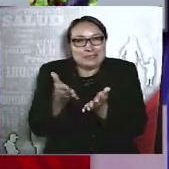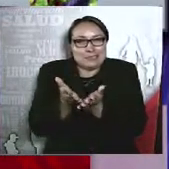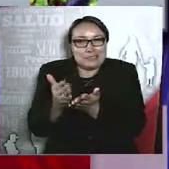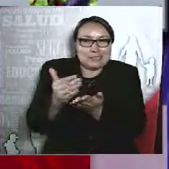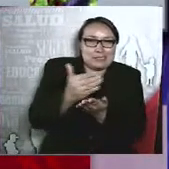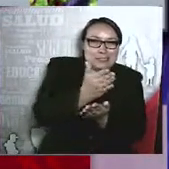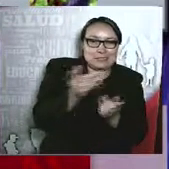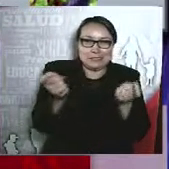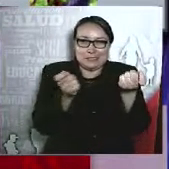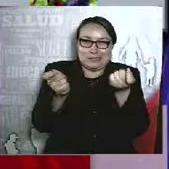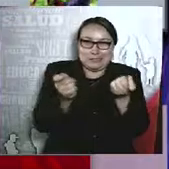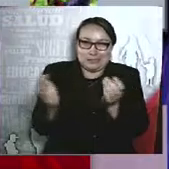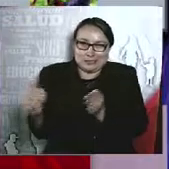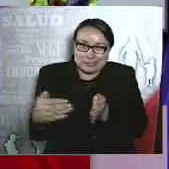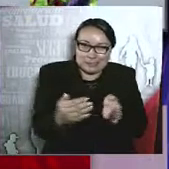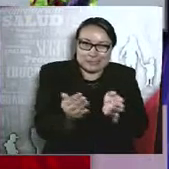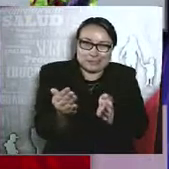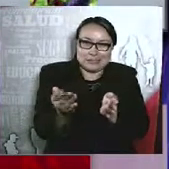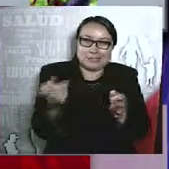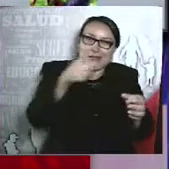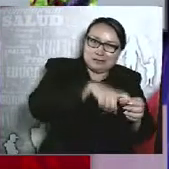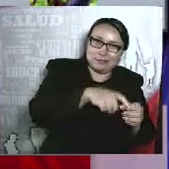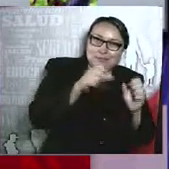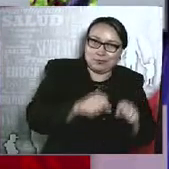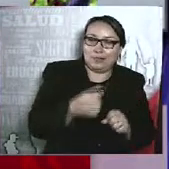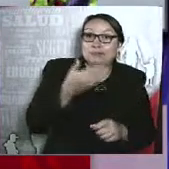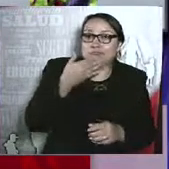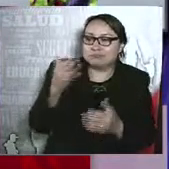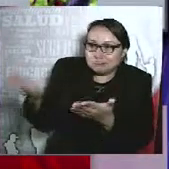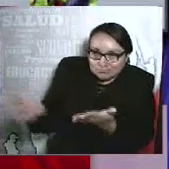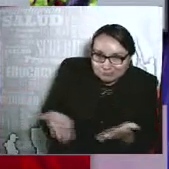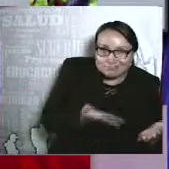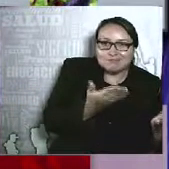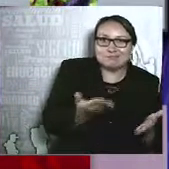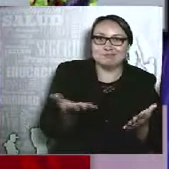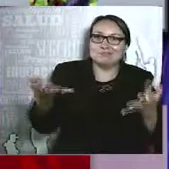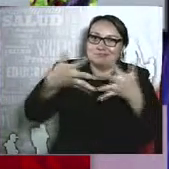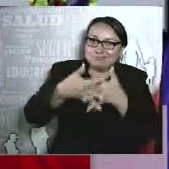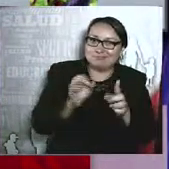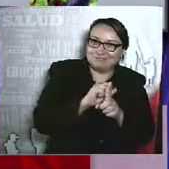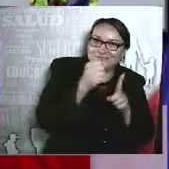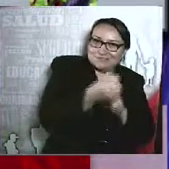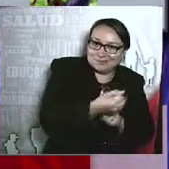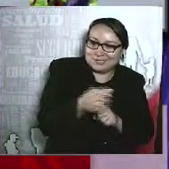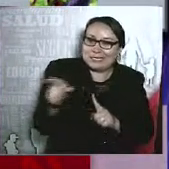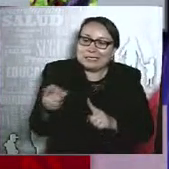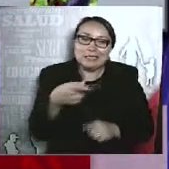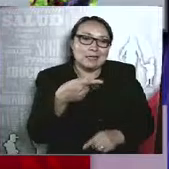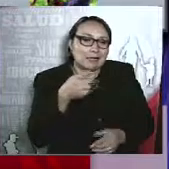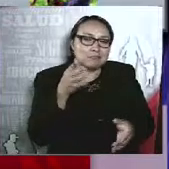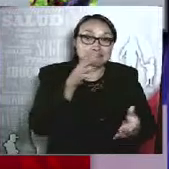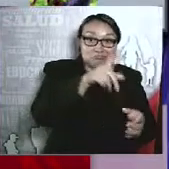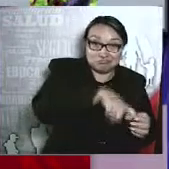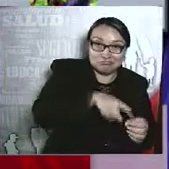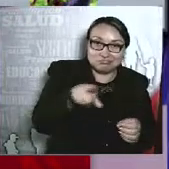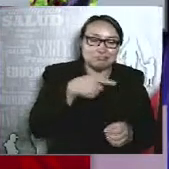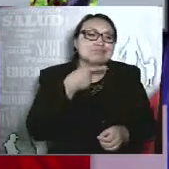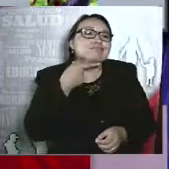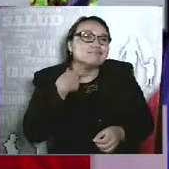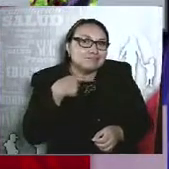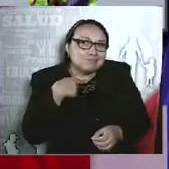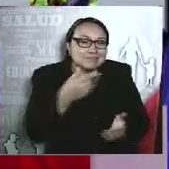hay que tener una capacidad institucional para recibir la persona y lograr que genere una empatía por la reintegración para que permanezca en el proceso.